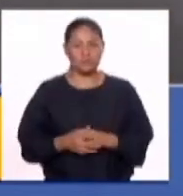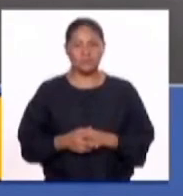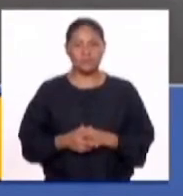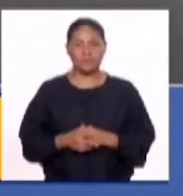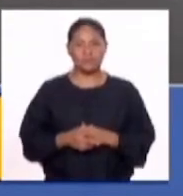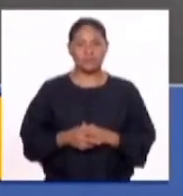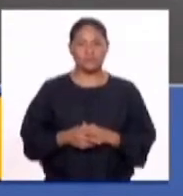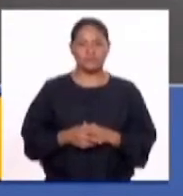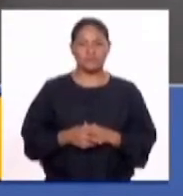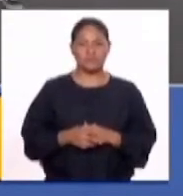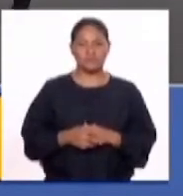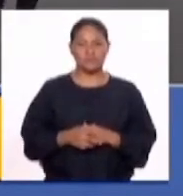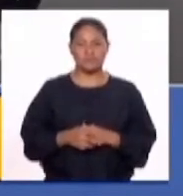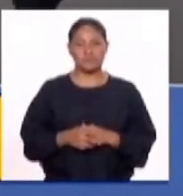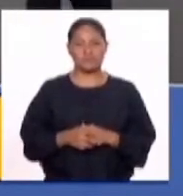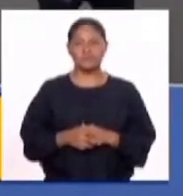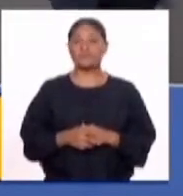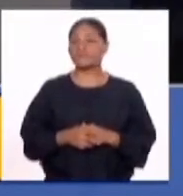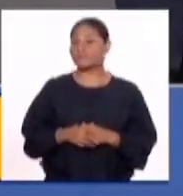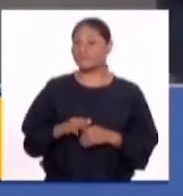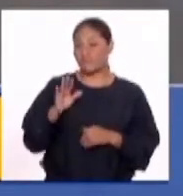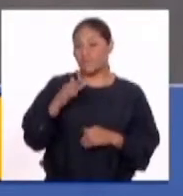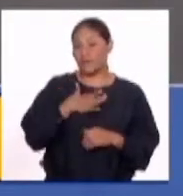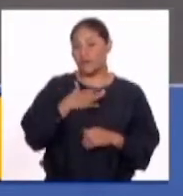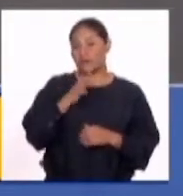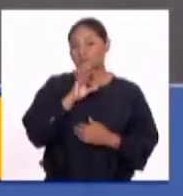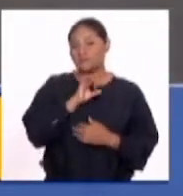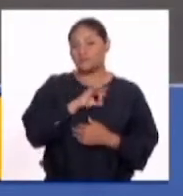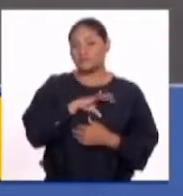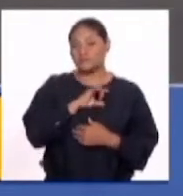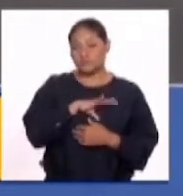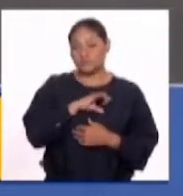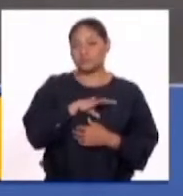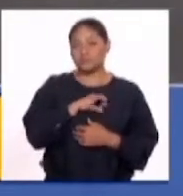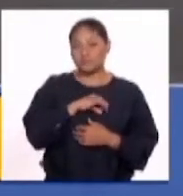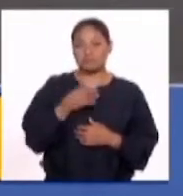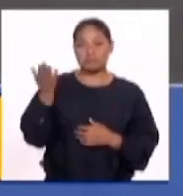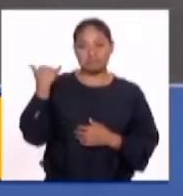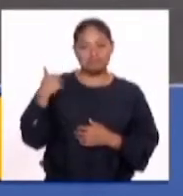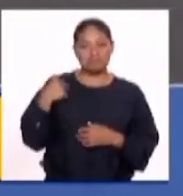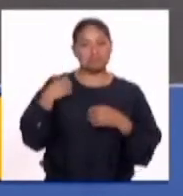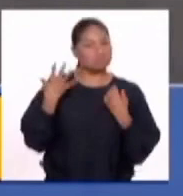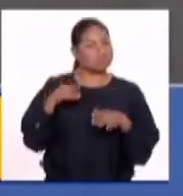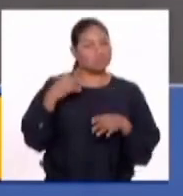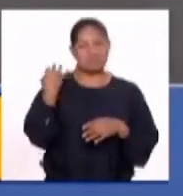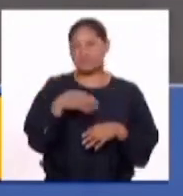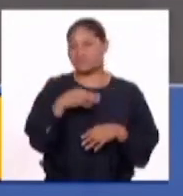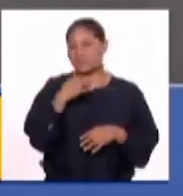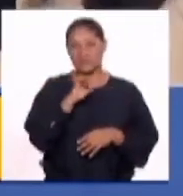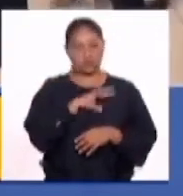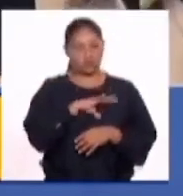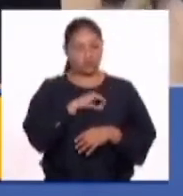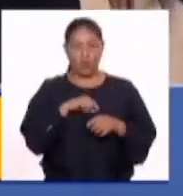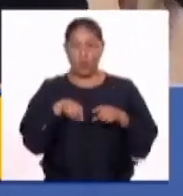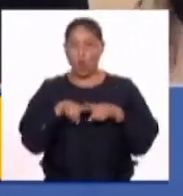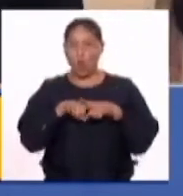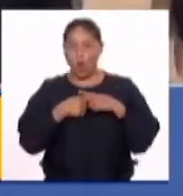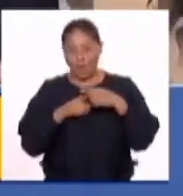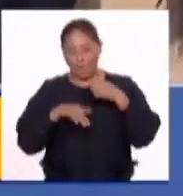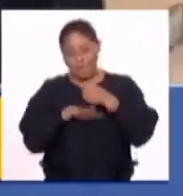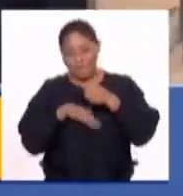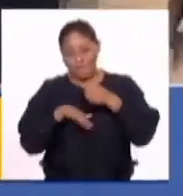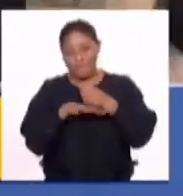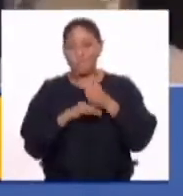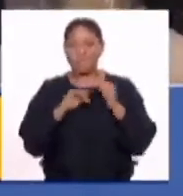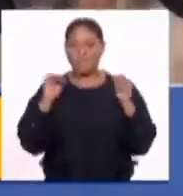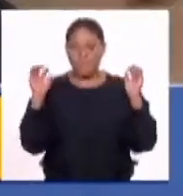Mira, nosotros Chile hemos sido un país de vocación migrante, ¿eh? Y esta vocación migrante, Jorge, data